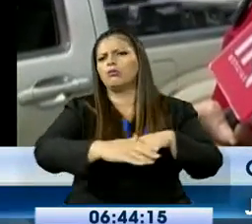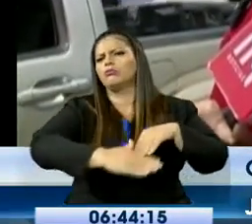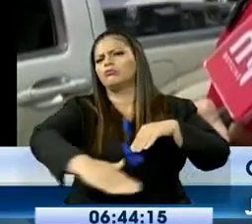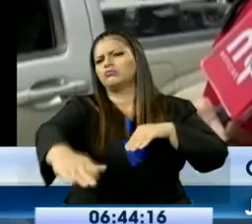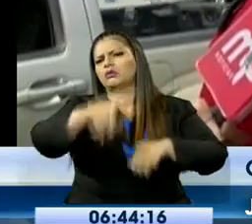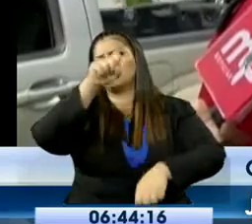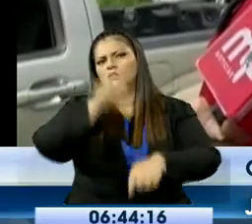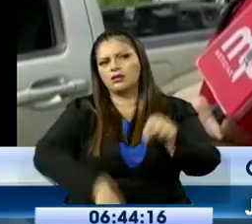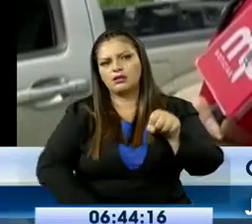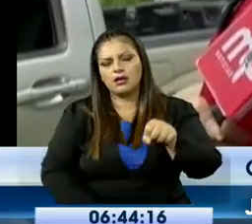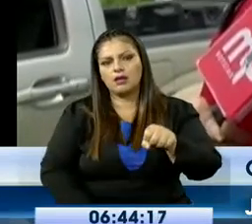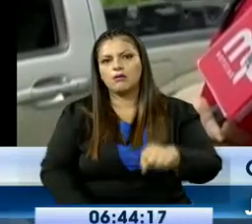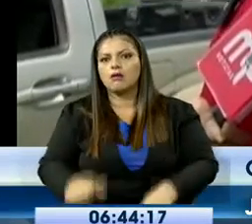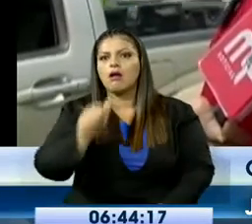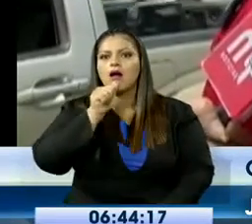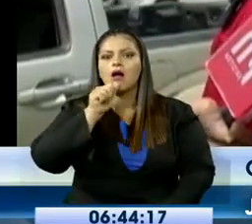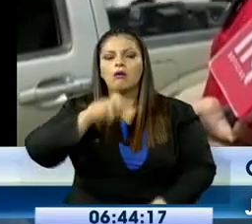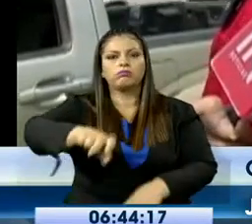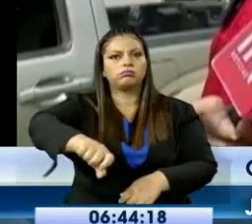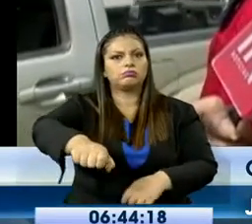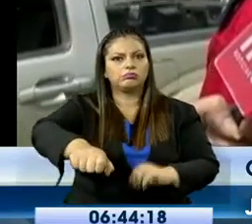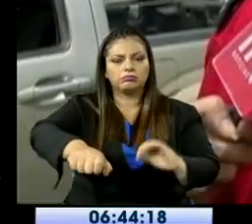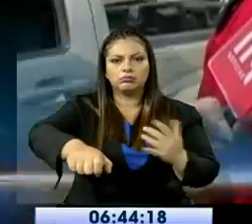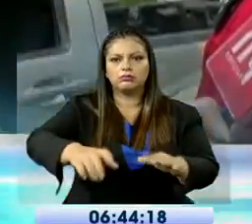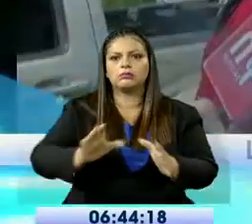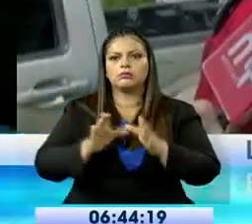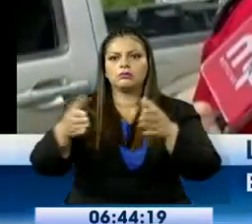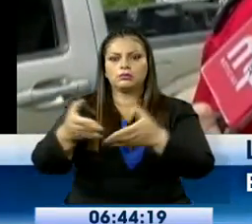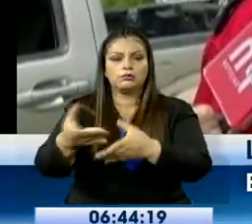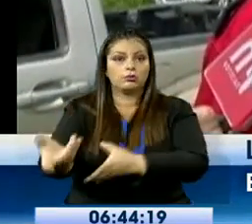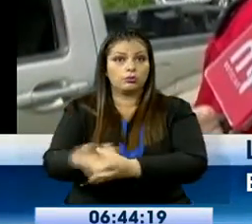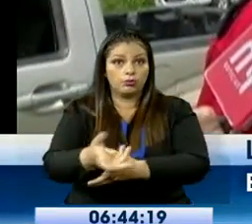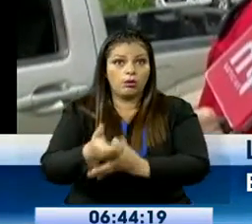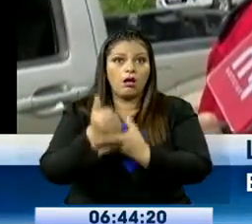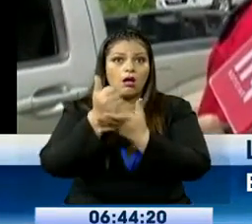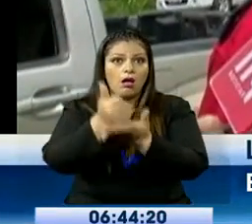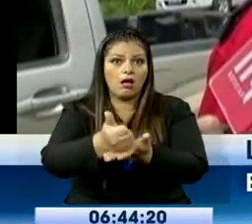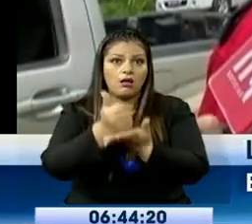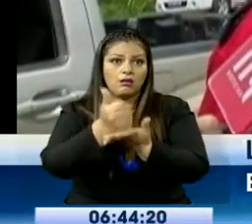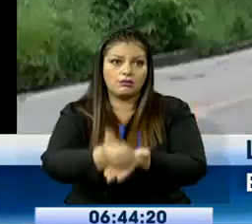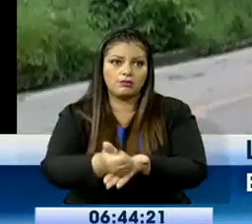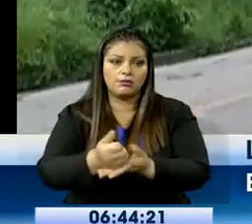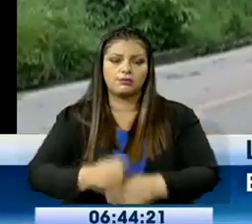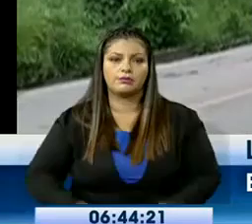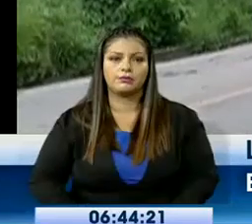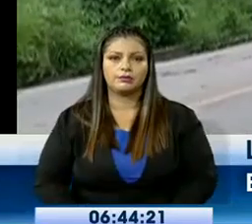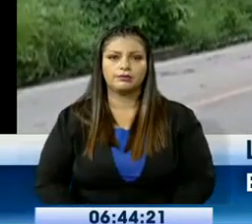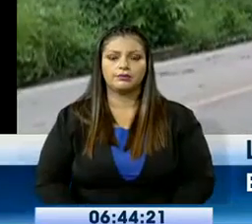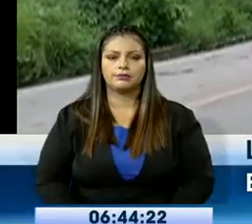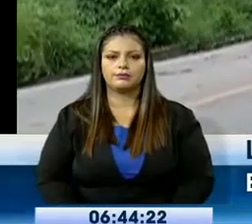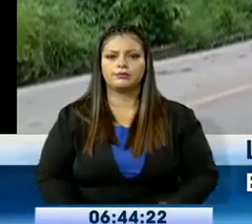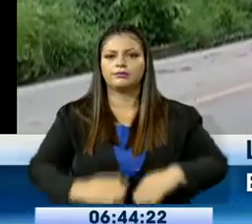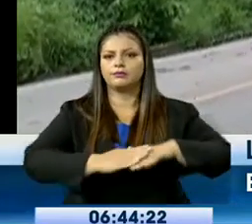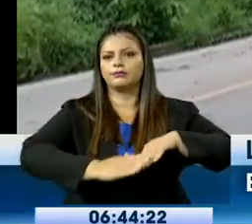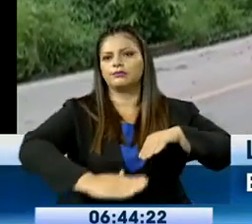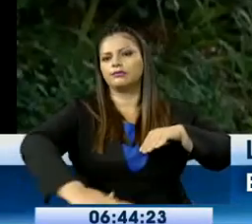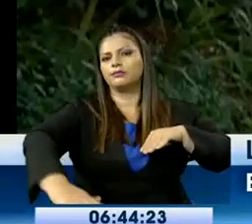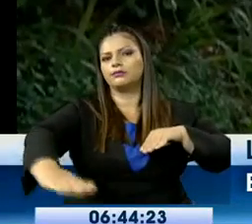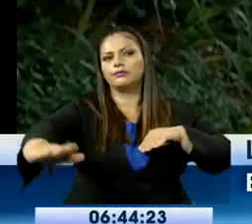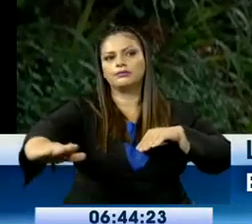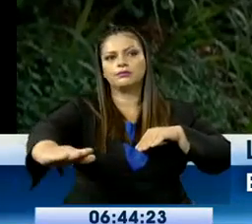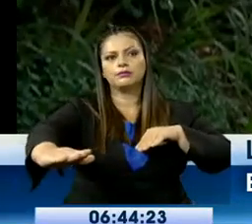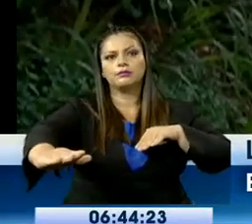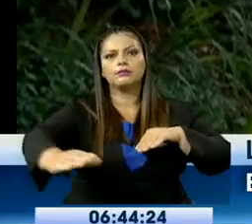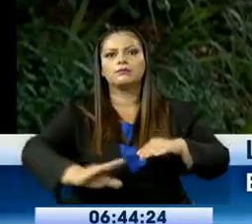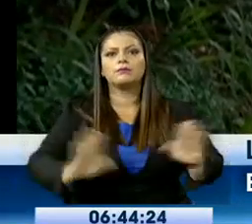tanqueros del cuerpo de bomberos y la infraestructura de la ciudad ha sido afectada. La vía La Avanzada Piñas permaneció